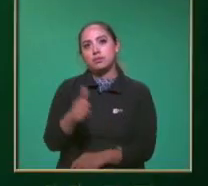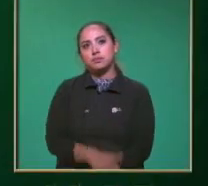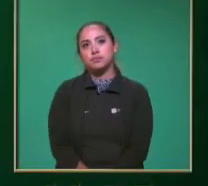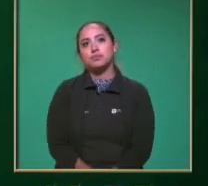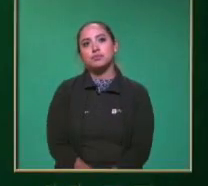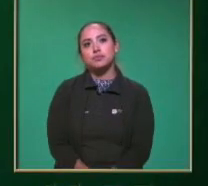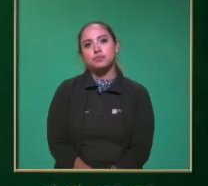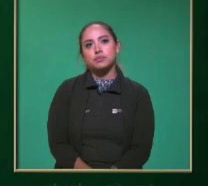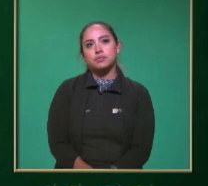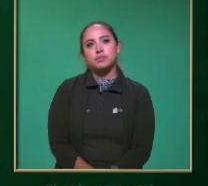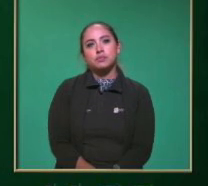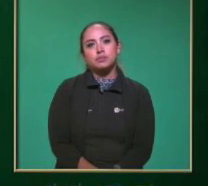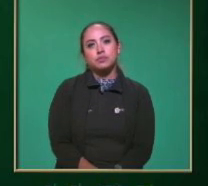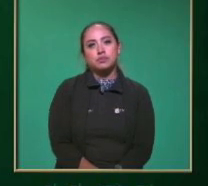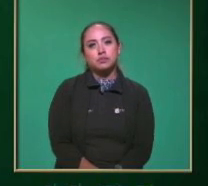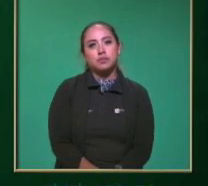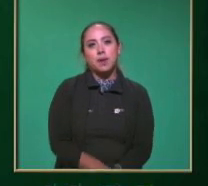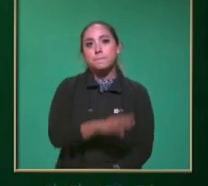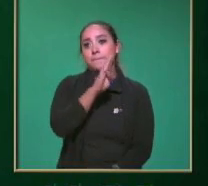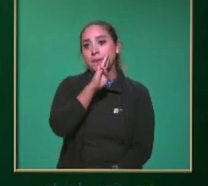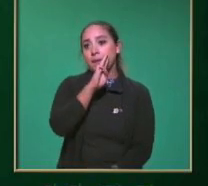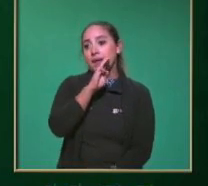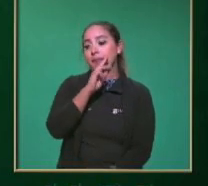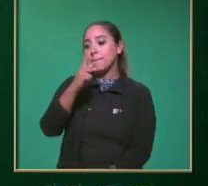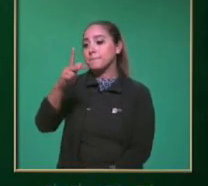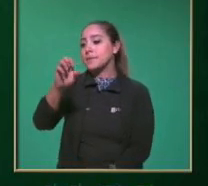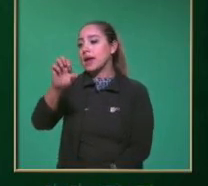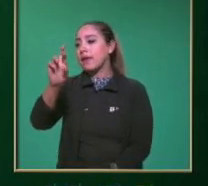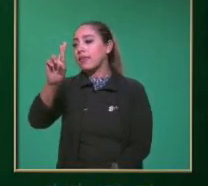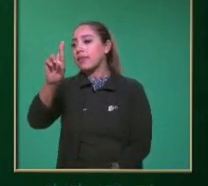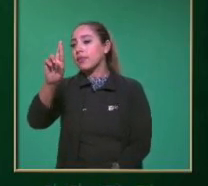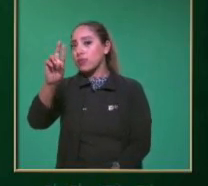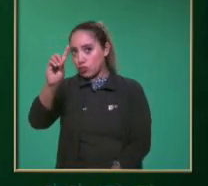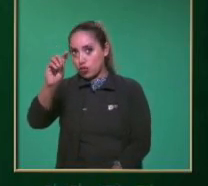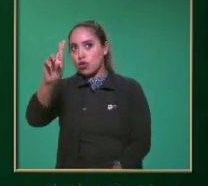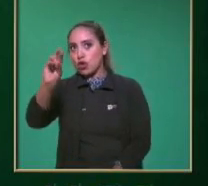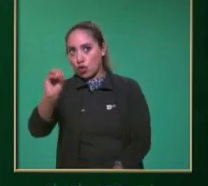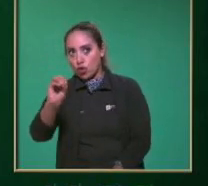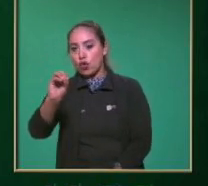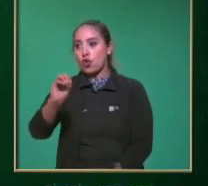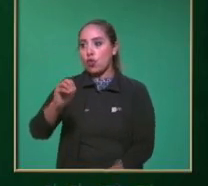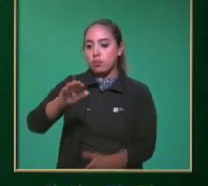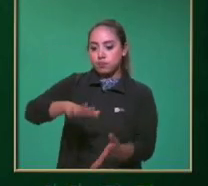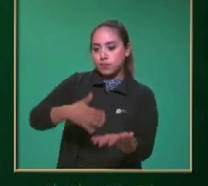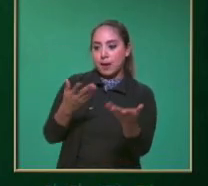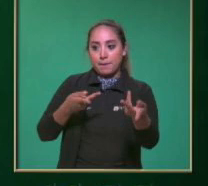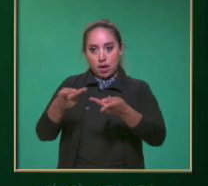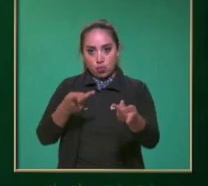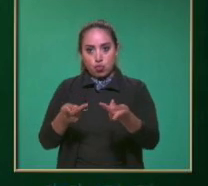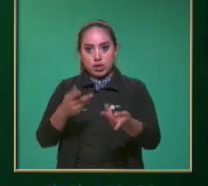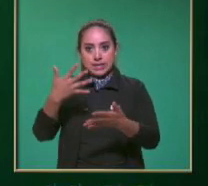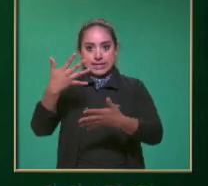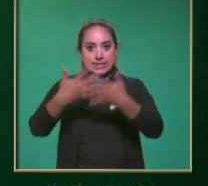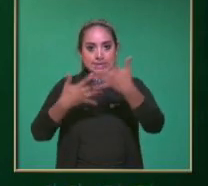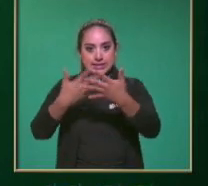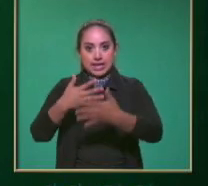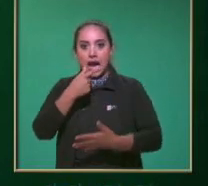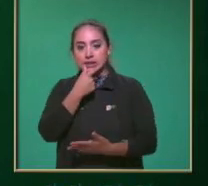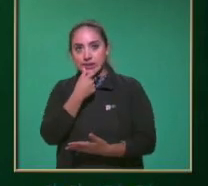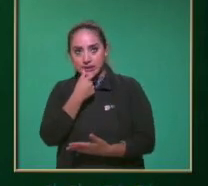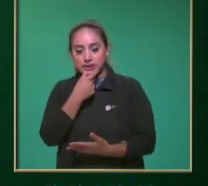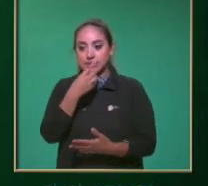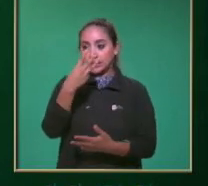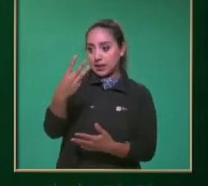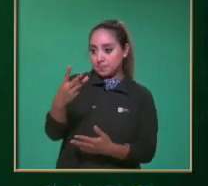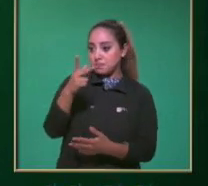situación. Dice, la mamá de Pedro horneó 15 galletas, 3 para el papá de